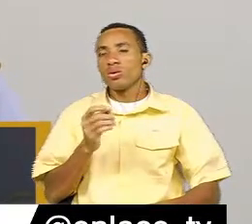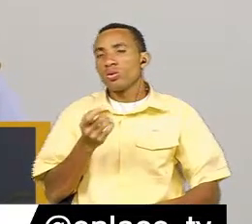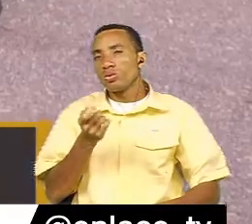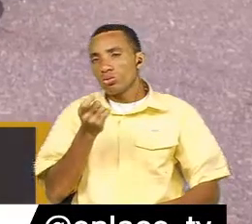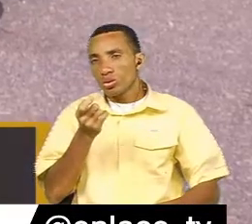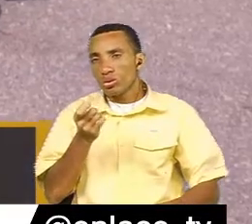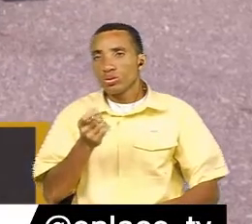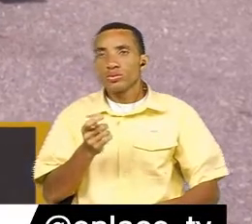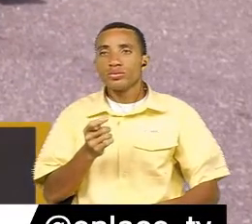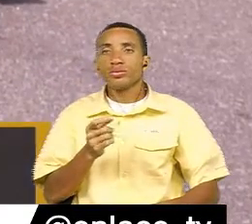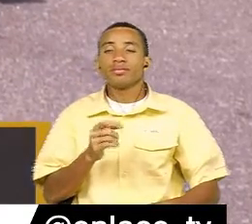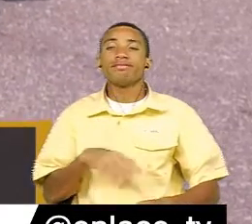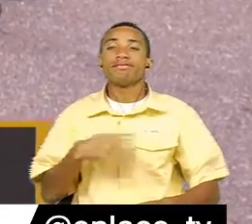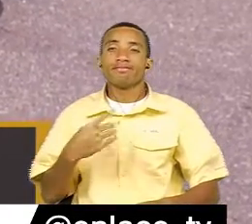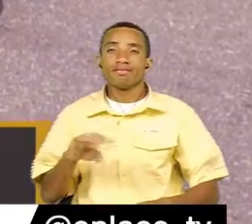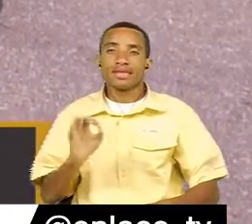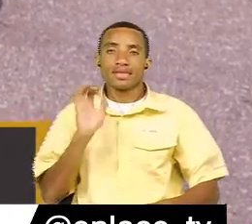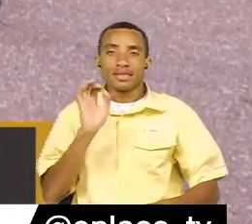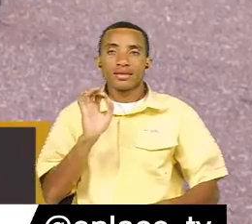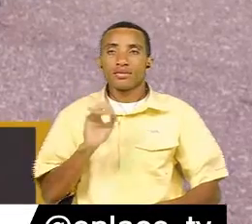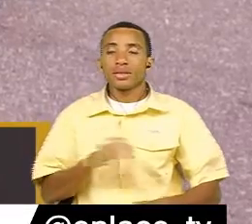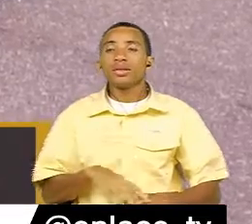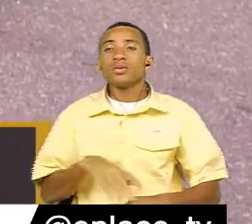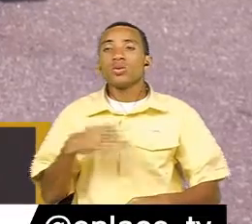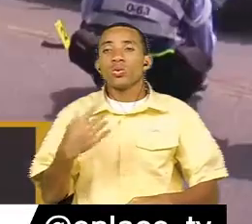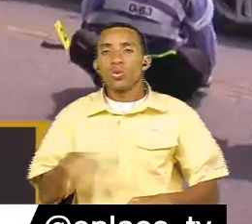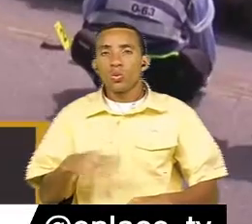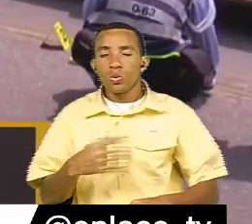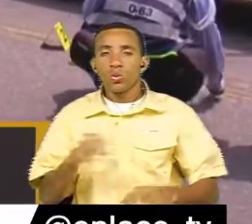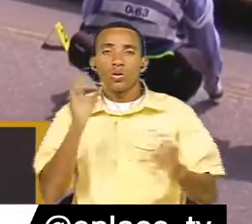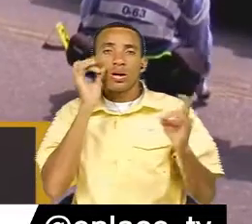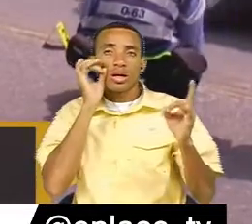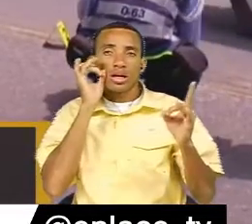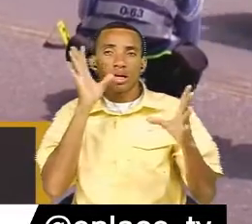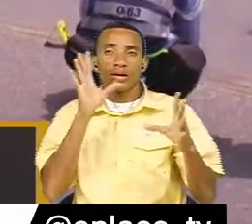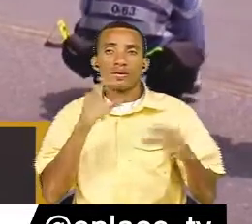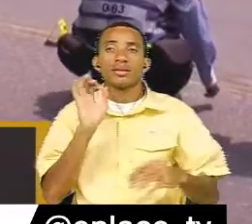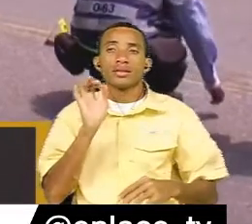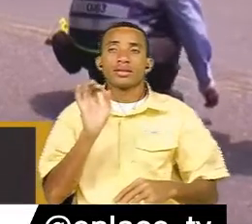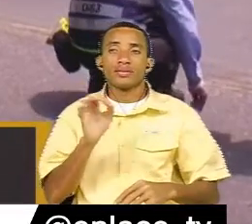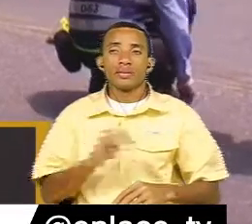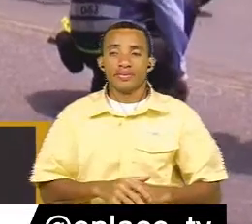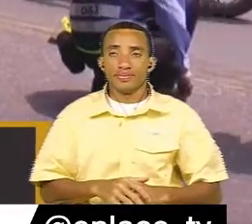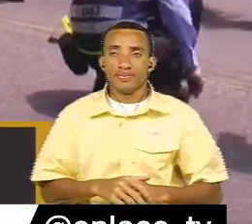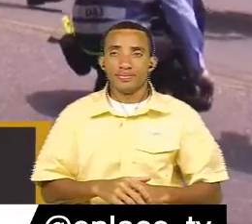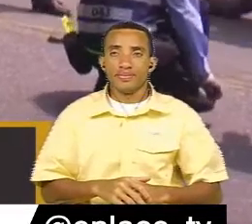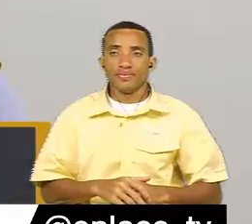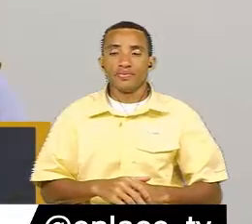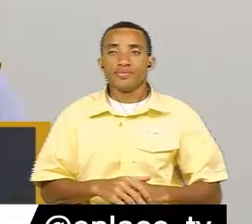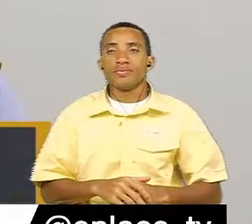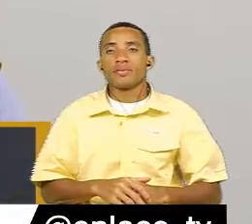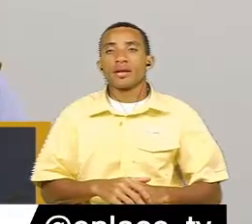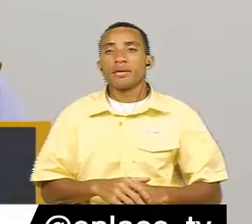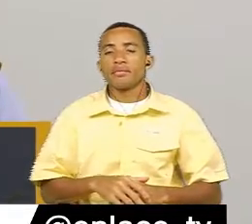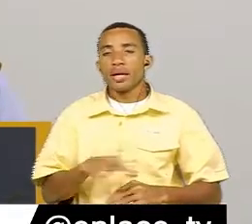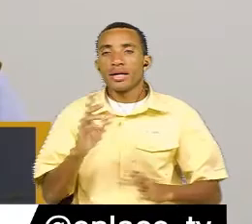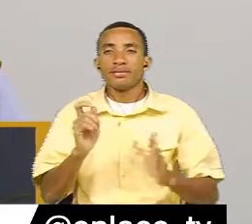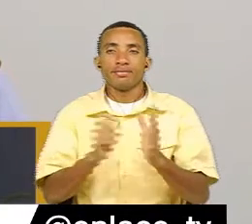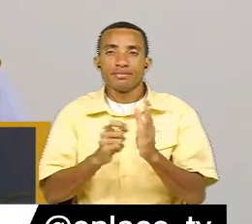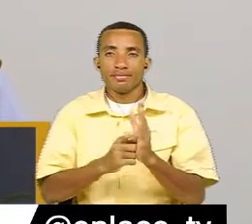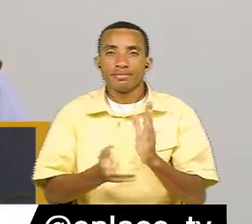en estos sitios, son siempre que ocurre un accidente, es un accidente bastante fuerte, bastante grave, la mayoría de veces con